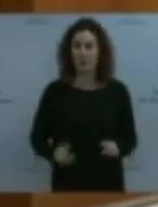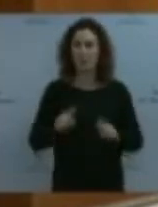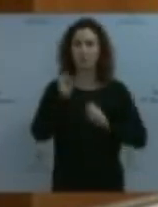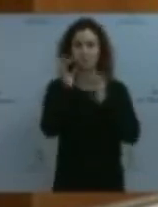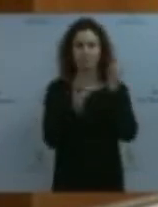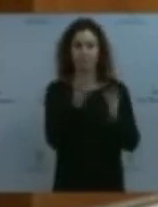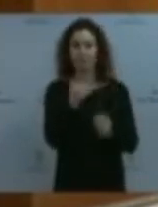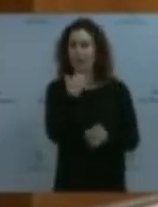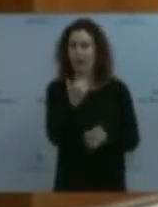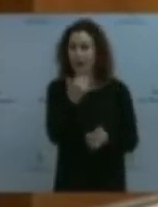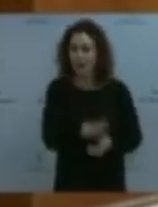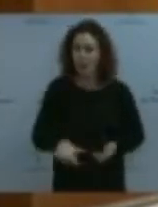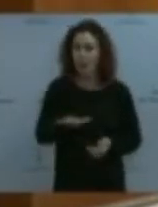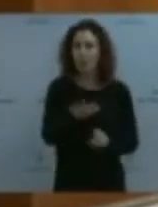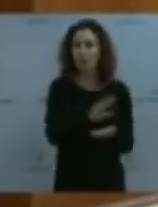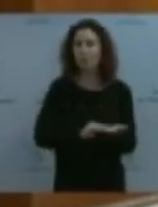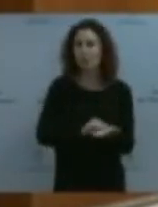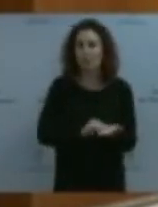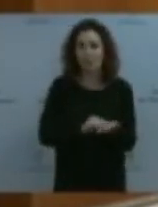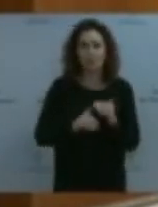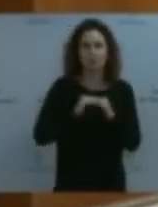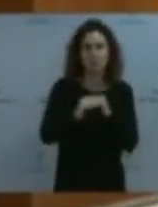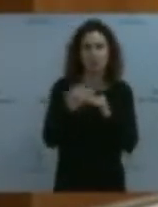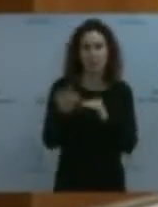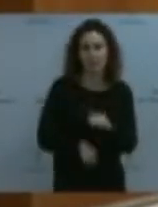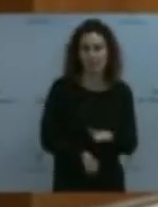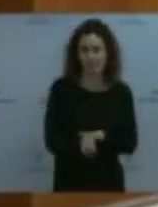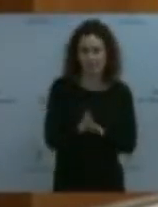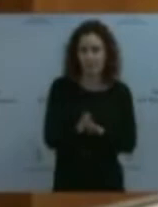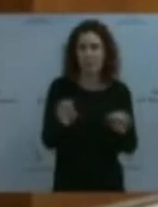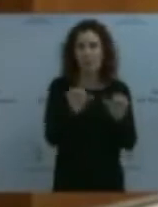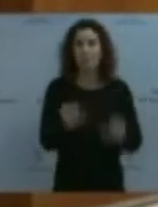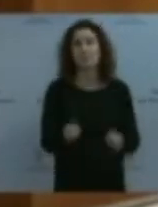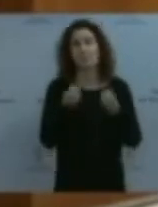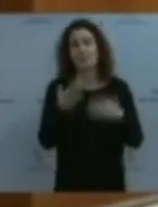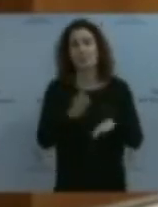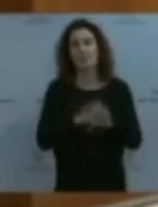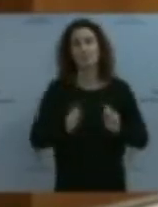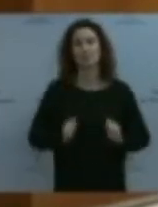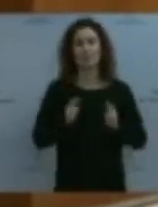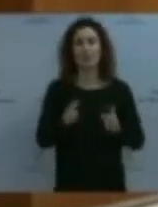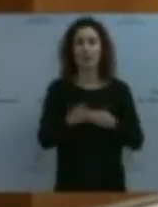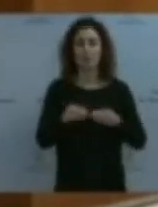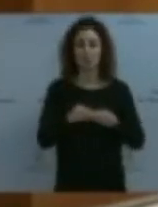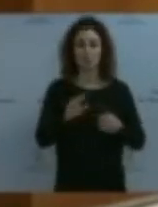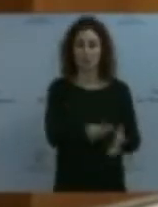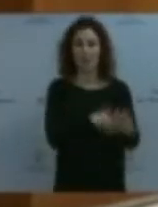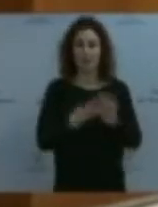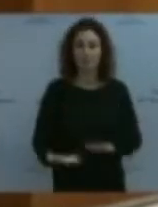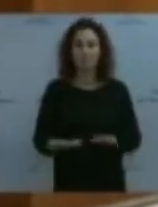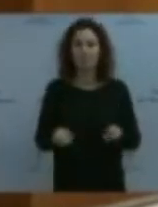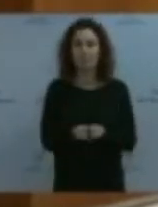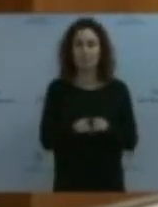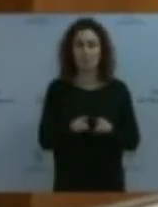el tiempo, que se busque una forma eficaz de dotar al espacio de un uso que lo convierta en una fuente de empleo y un motor económico